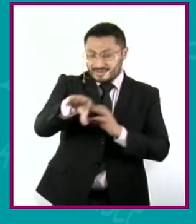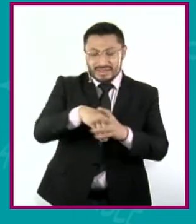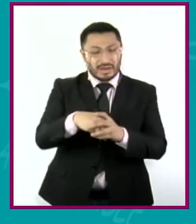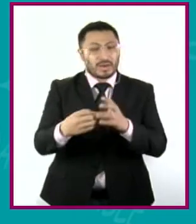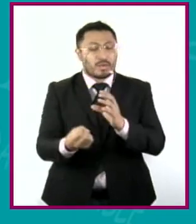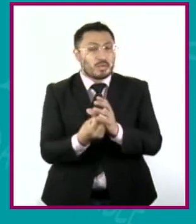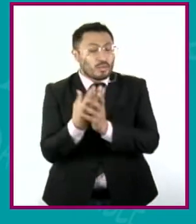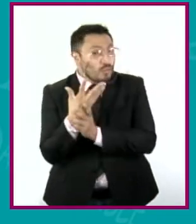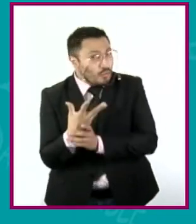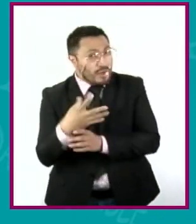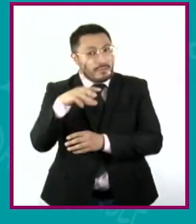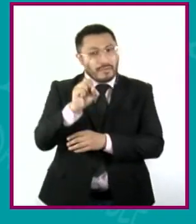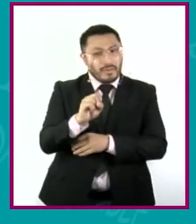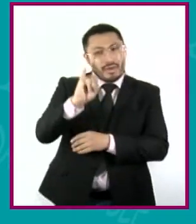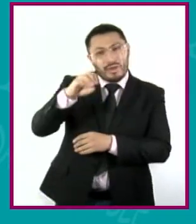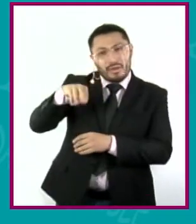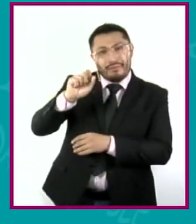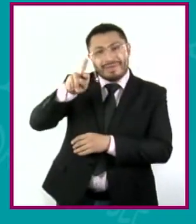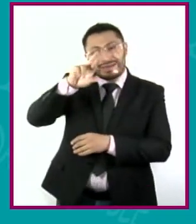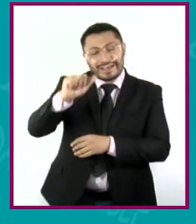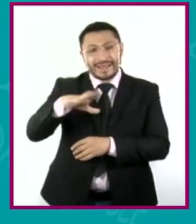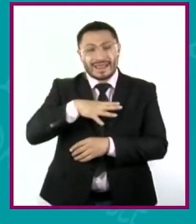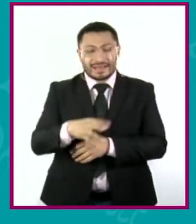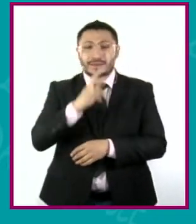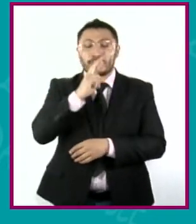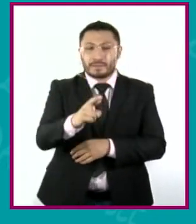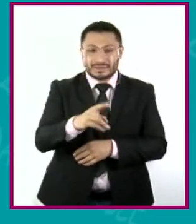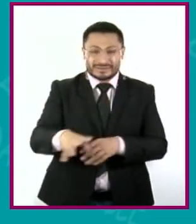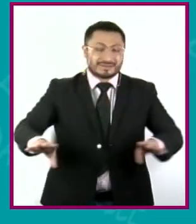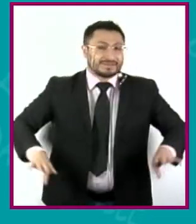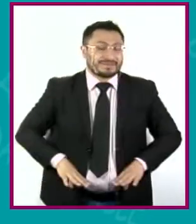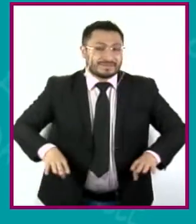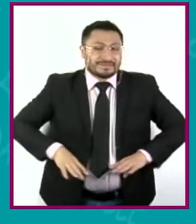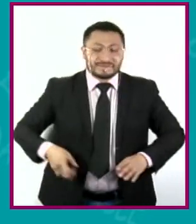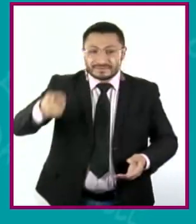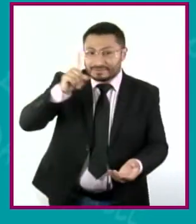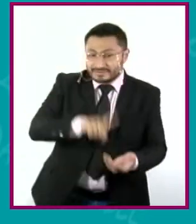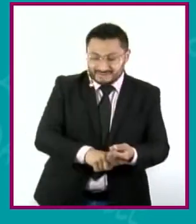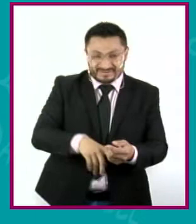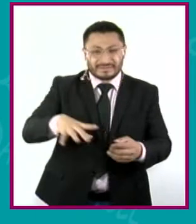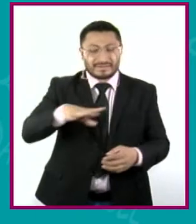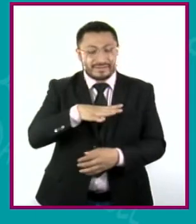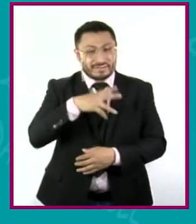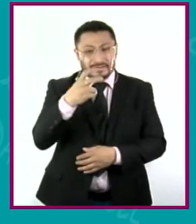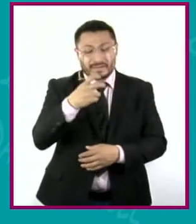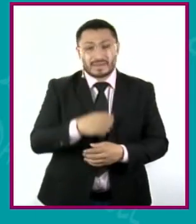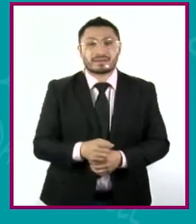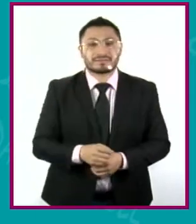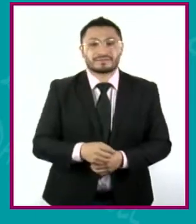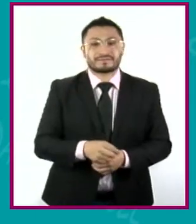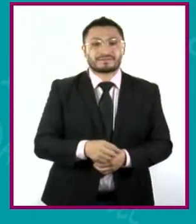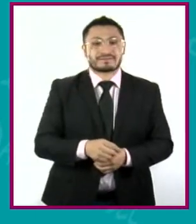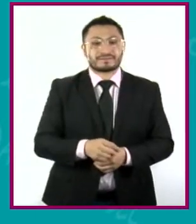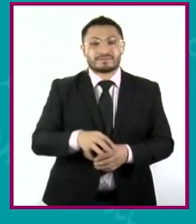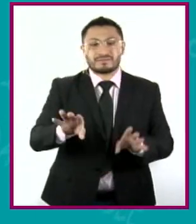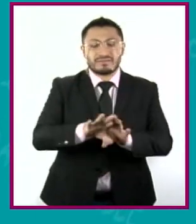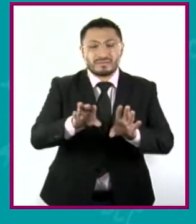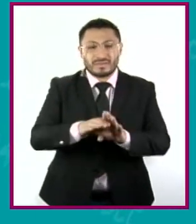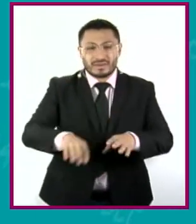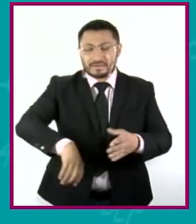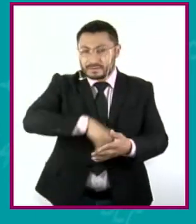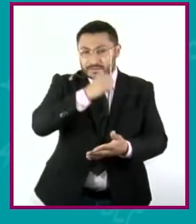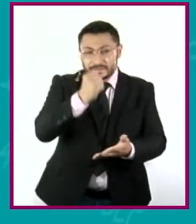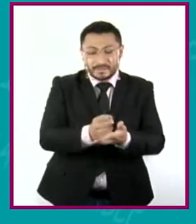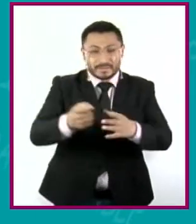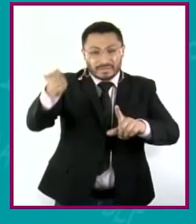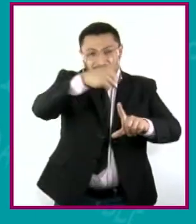la denominamos la composición entre ellas. A la operación la llamamos la composición, que denotamos con el símbolo circular que aparece